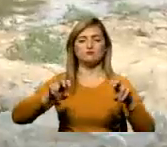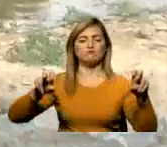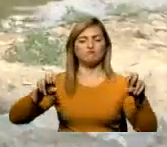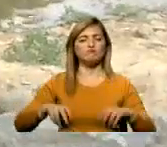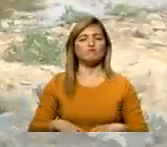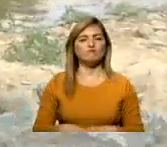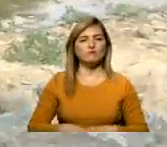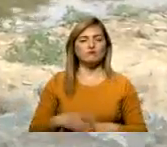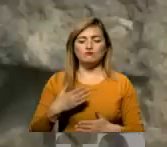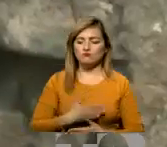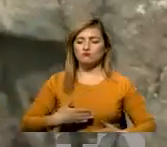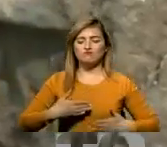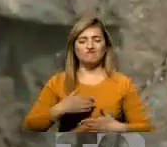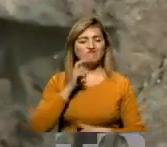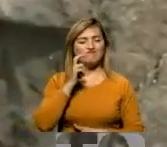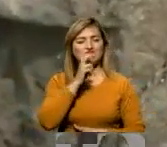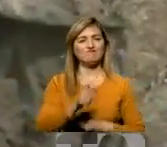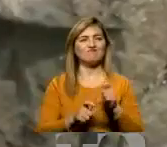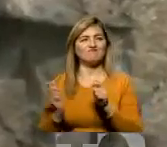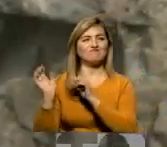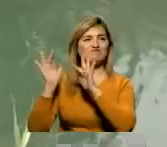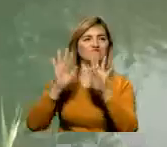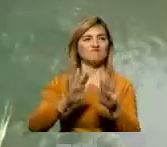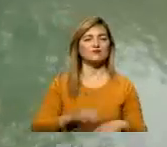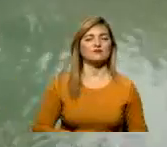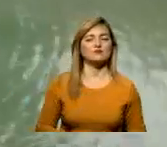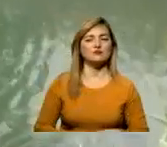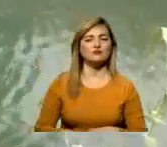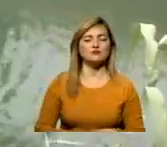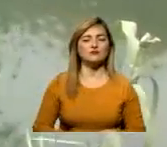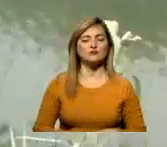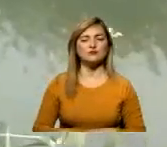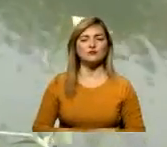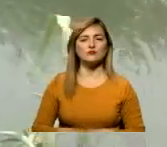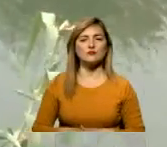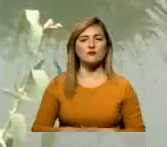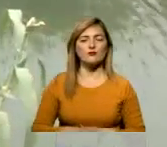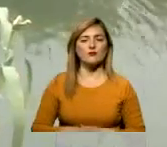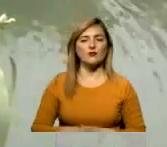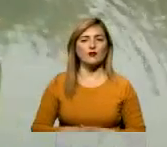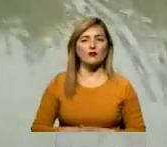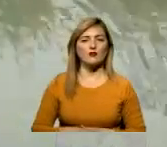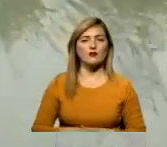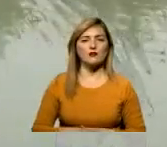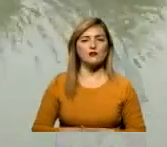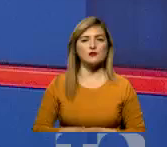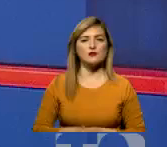se presta para el deleite de los turistas que acuden a visitarlo. Helen Quiñones, 24